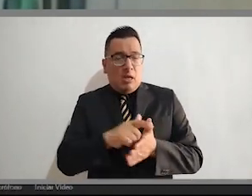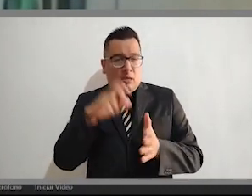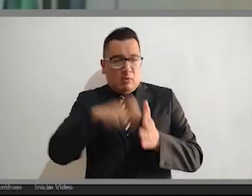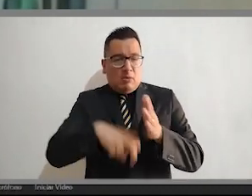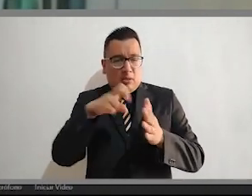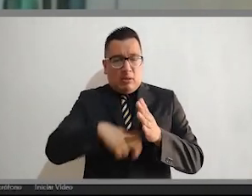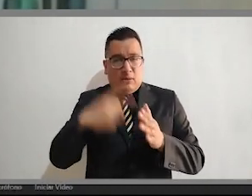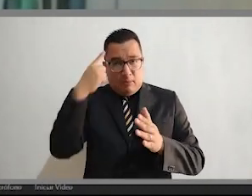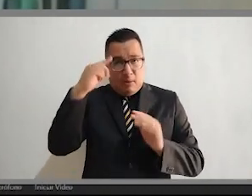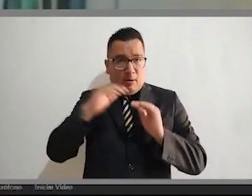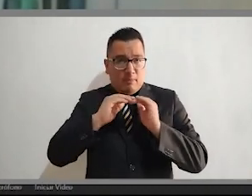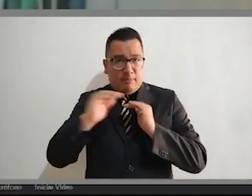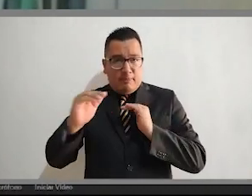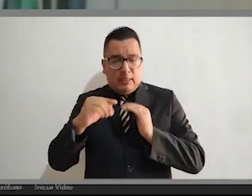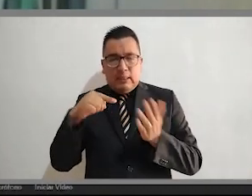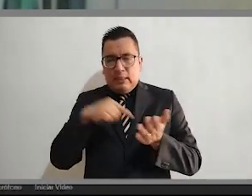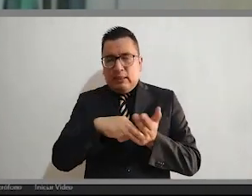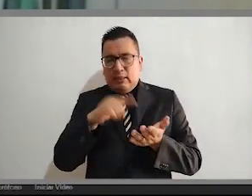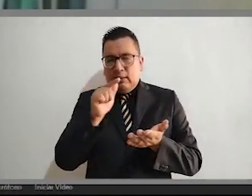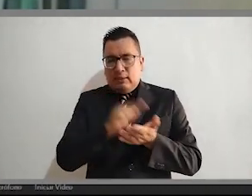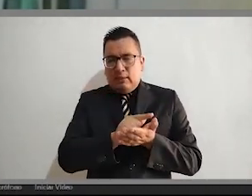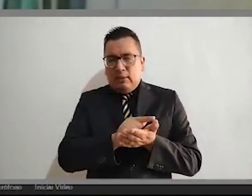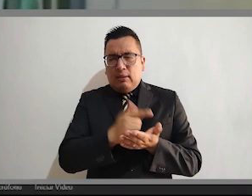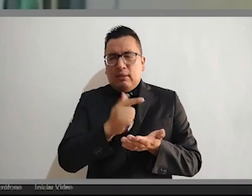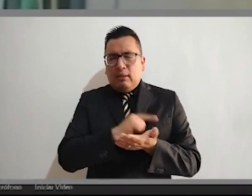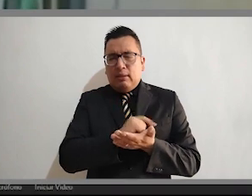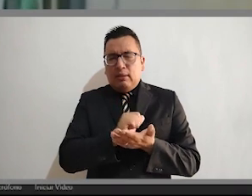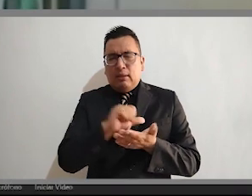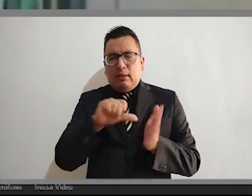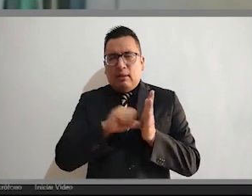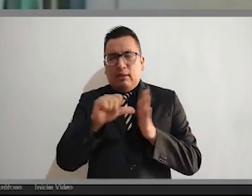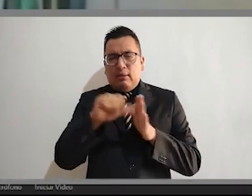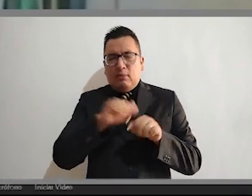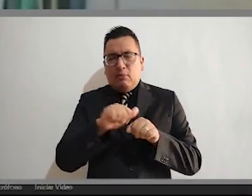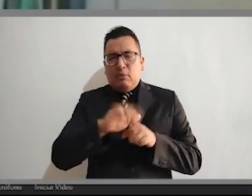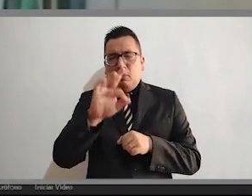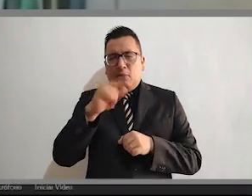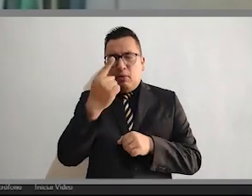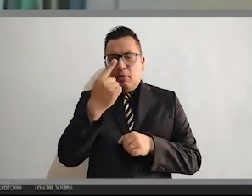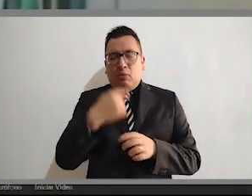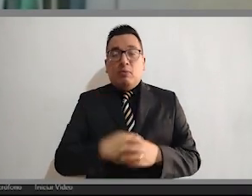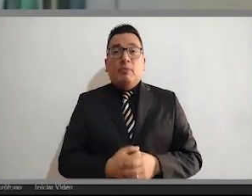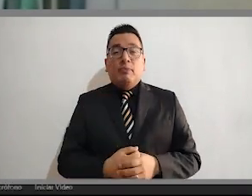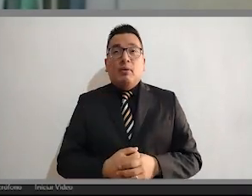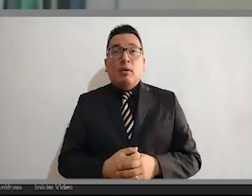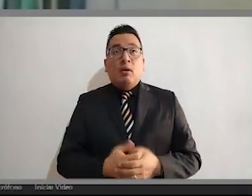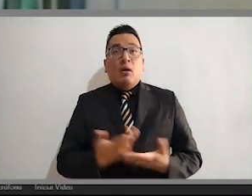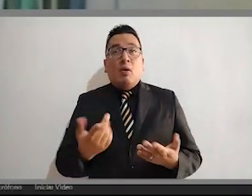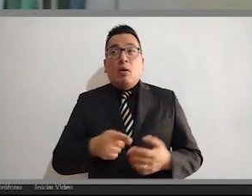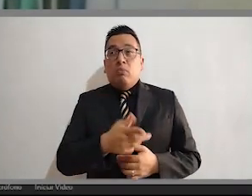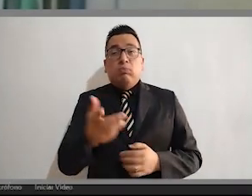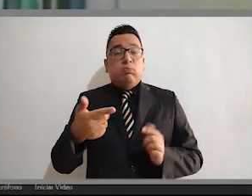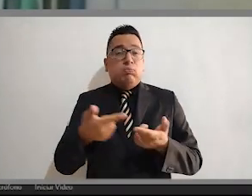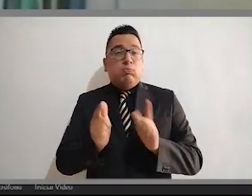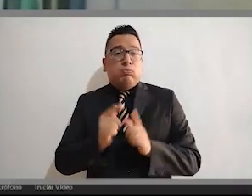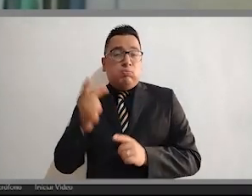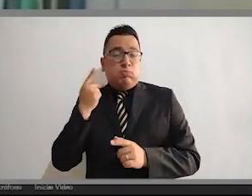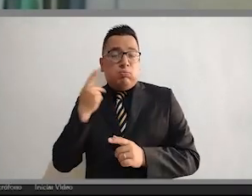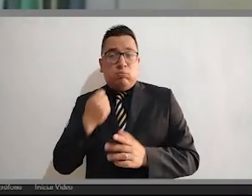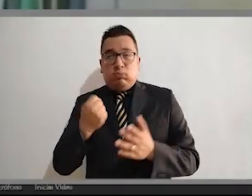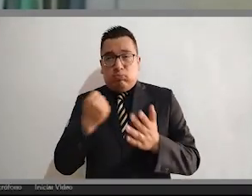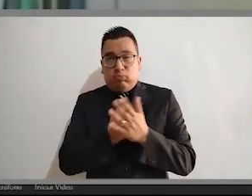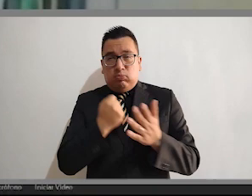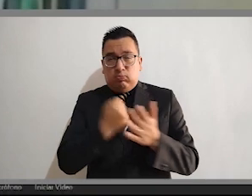de paridad en el artículo 41 constitucional, y se obliga a los partidos políticos